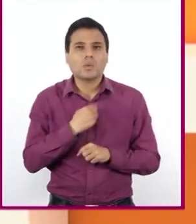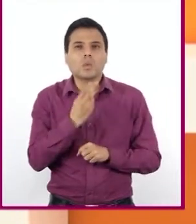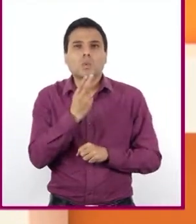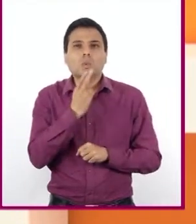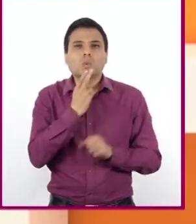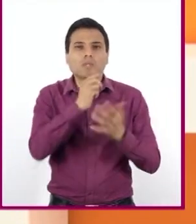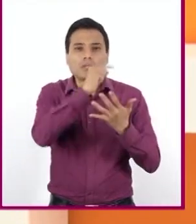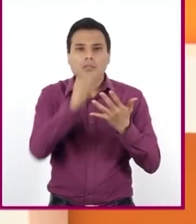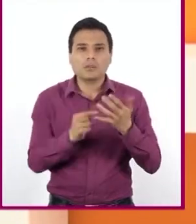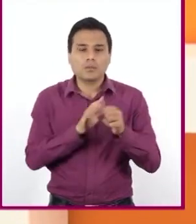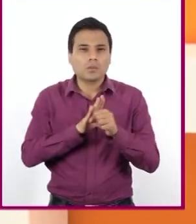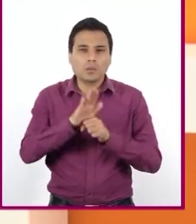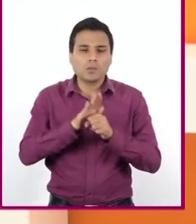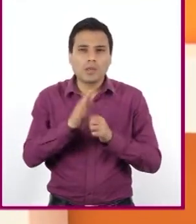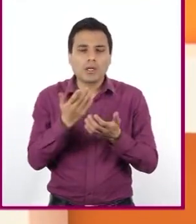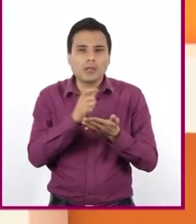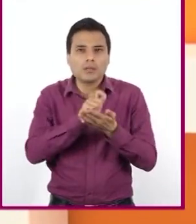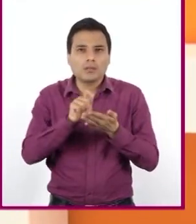la redacción?